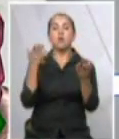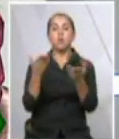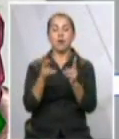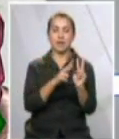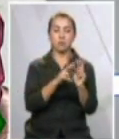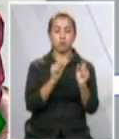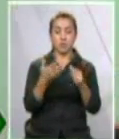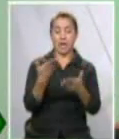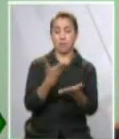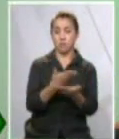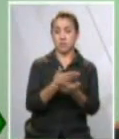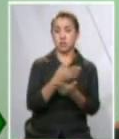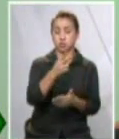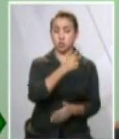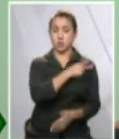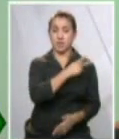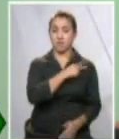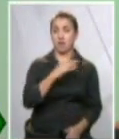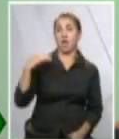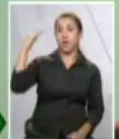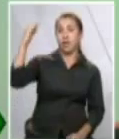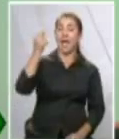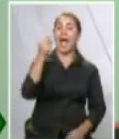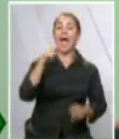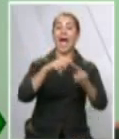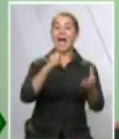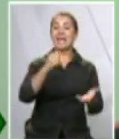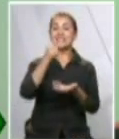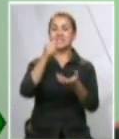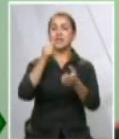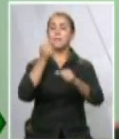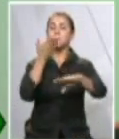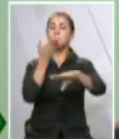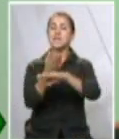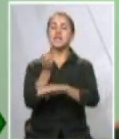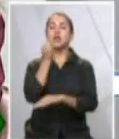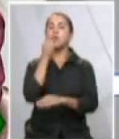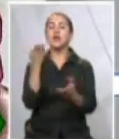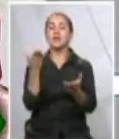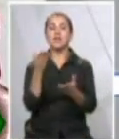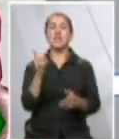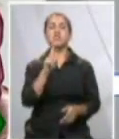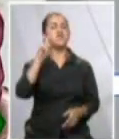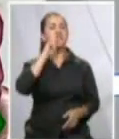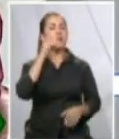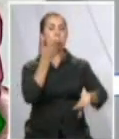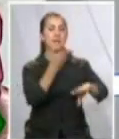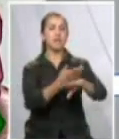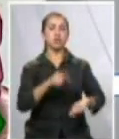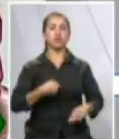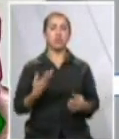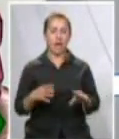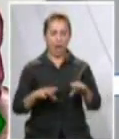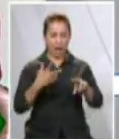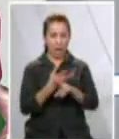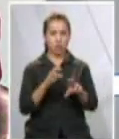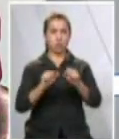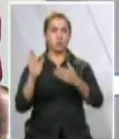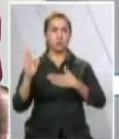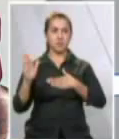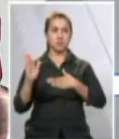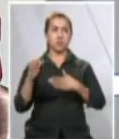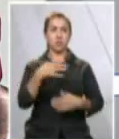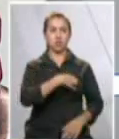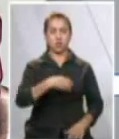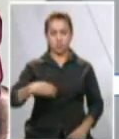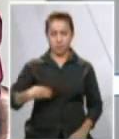Si pudiera aprovechar de pedirle a sus jefes para arriba, Hacienda también. Si pudiera pedir una cosa, ¿cuál pediría? Es que no es pedir, porque nosotros ya tenemos un compromiso de gobierno en la